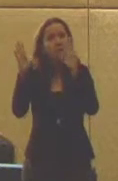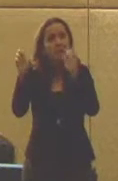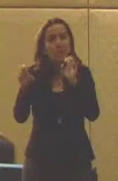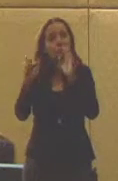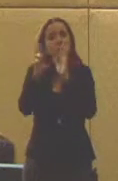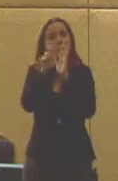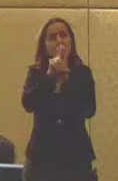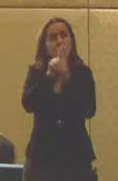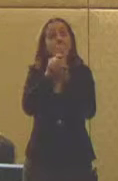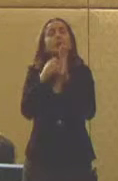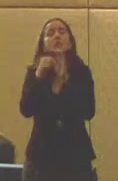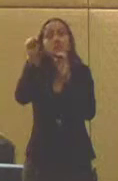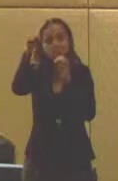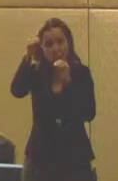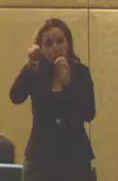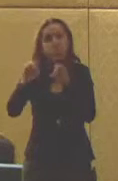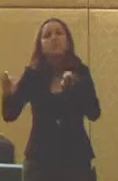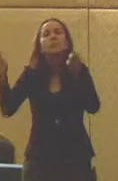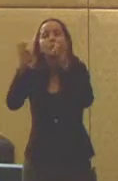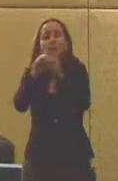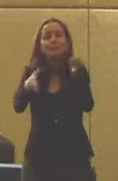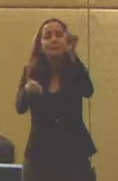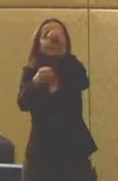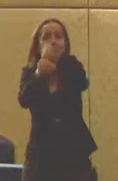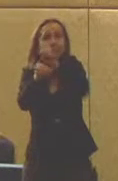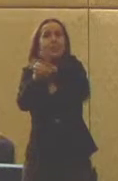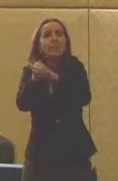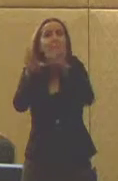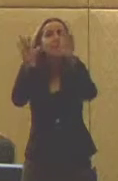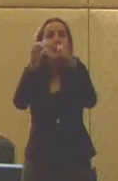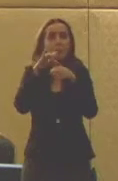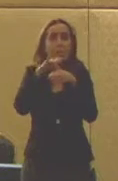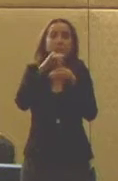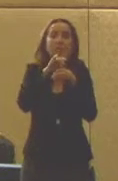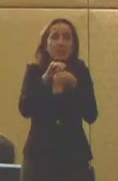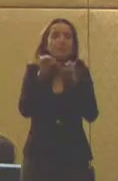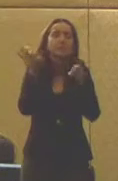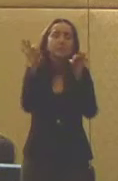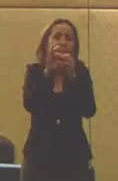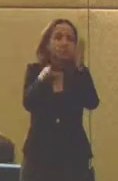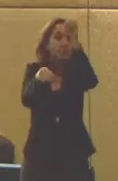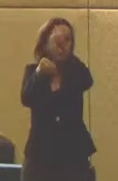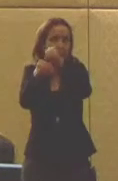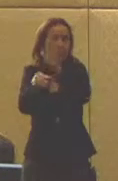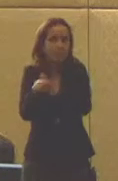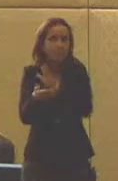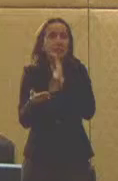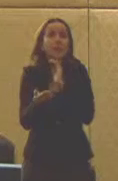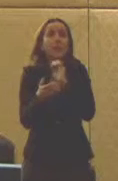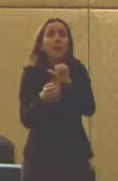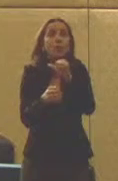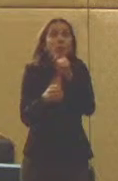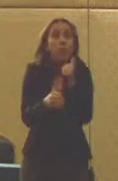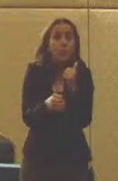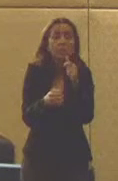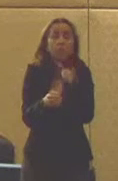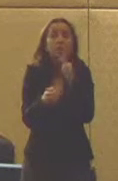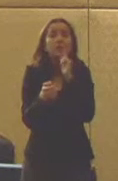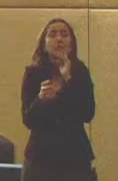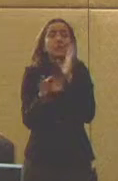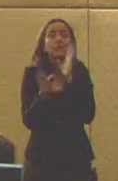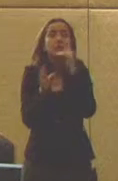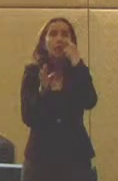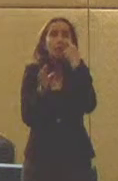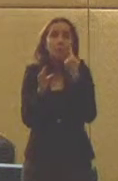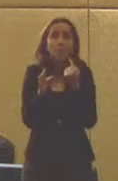a que se incorpore la gestión de riesgo. Esto es algo bastante positivo. Sin embargo, si lo vemos en otras fases, y sobre todo ya